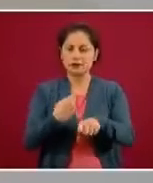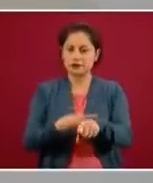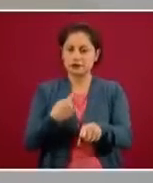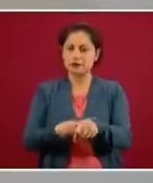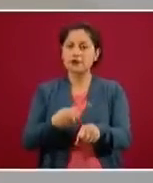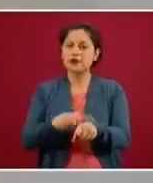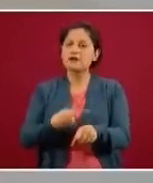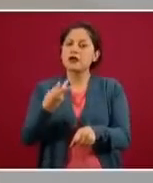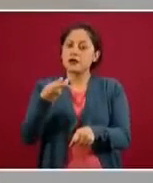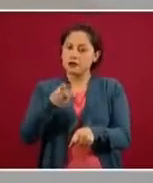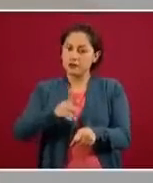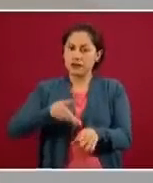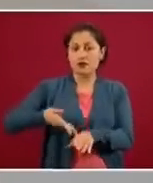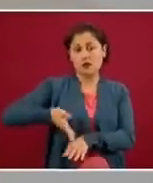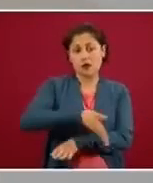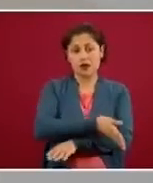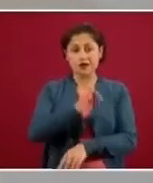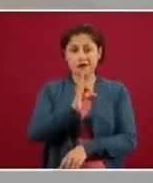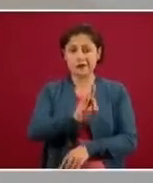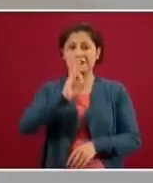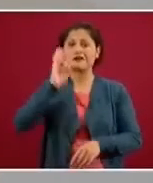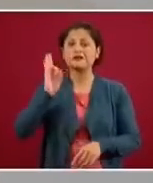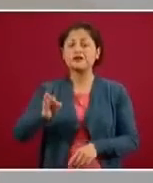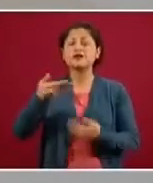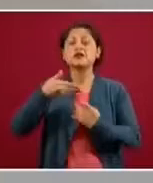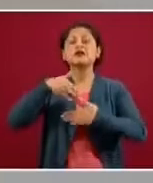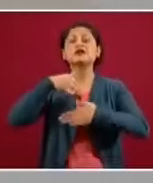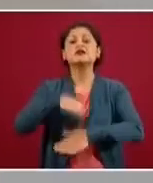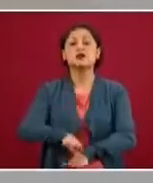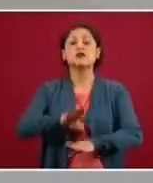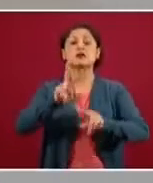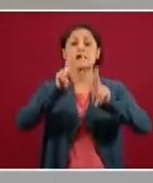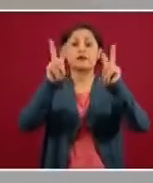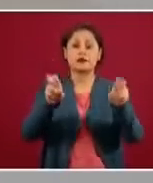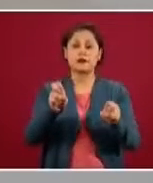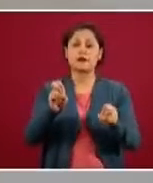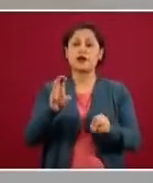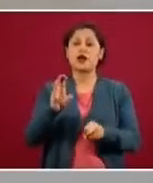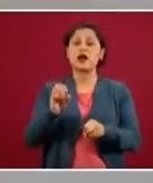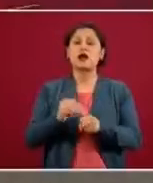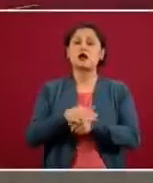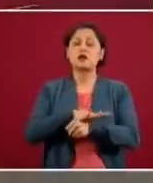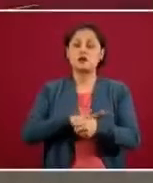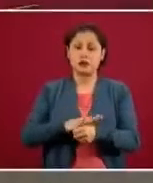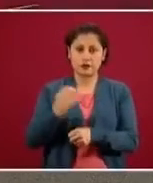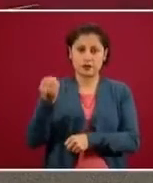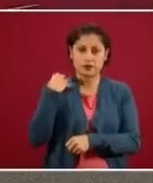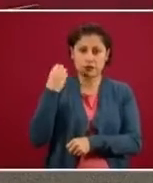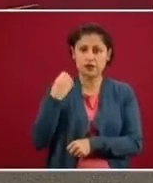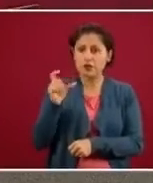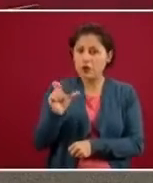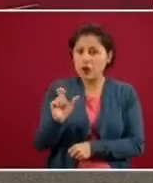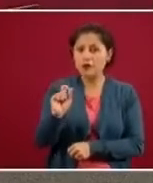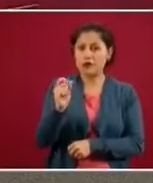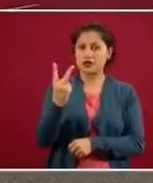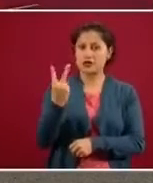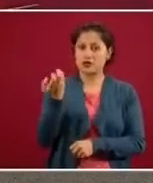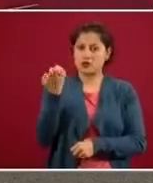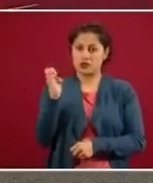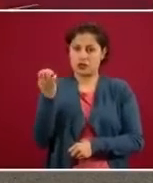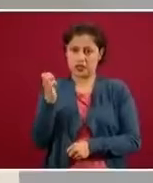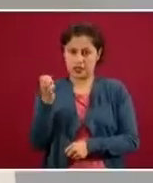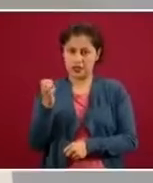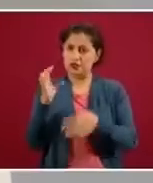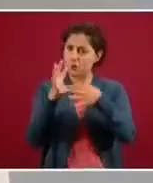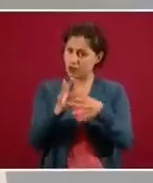prensa que tuvimos sobre coronavirus, la dimos en la Secretaría de Salud el 22 de enero. Entonces, en todo momento hemos